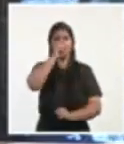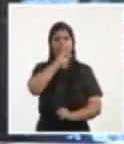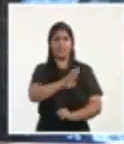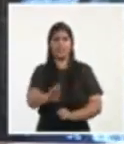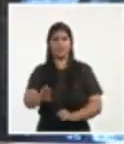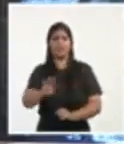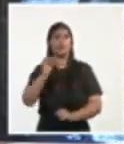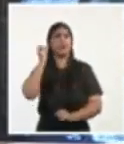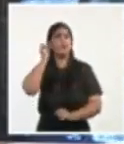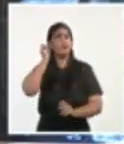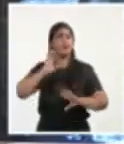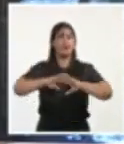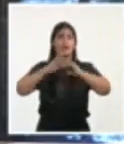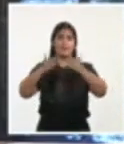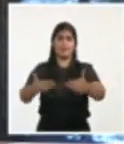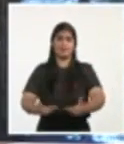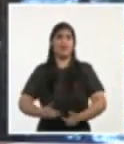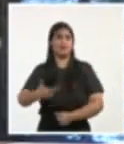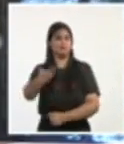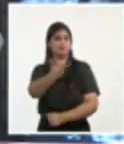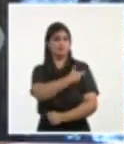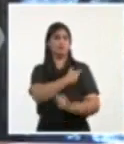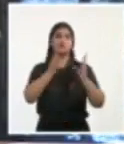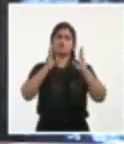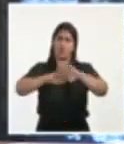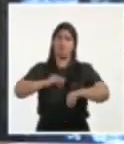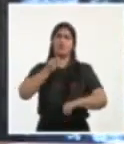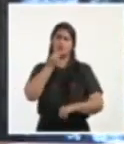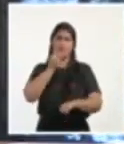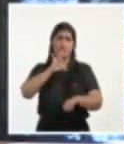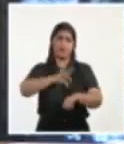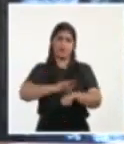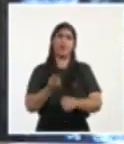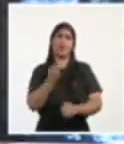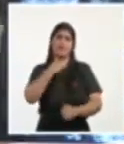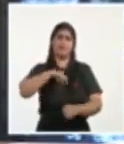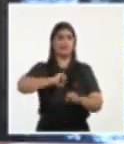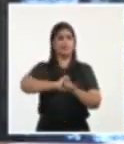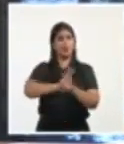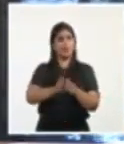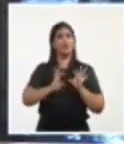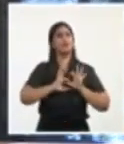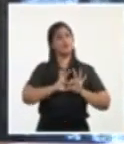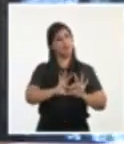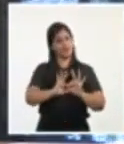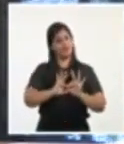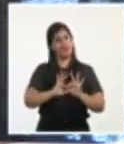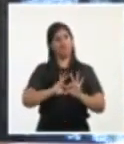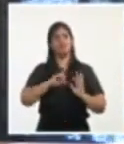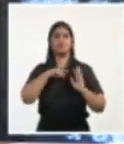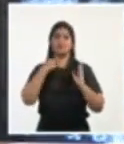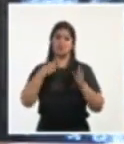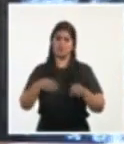están vacunados y son susceptibles a enfermarse y desarrollar formas graves de la enfermedad.